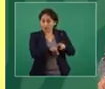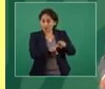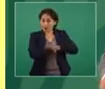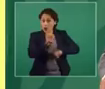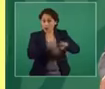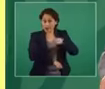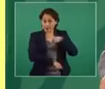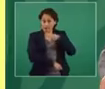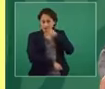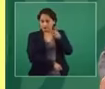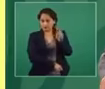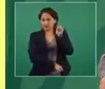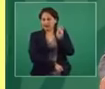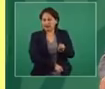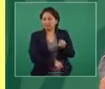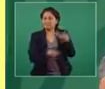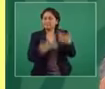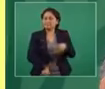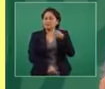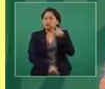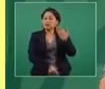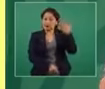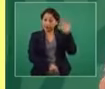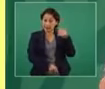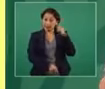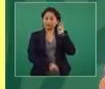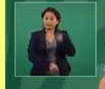es que se llevaron a trabajar